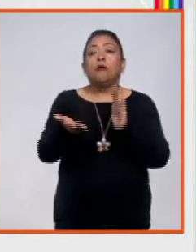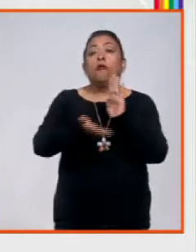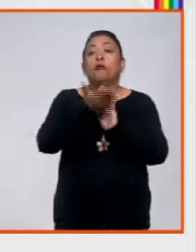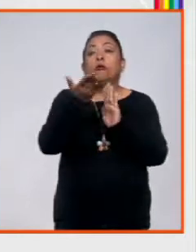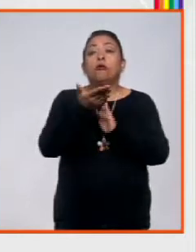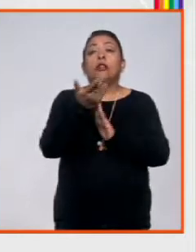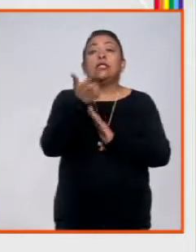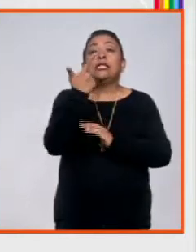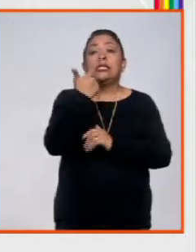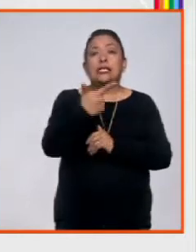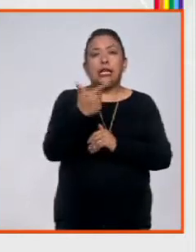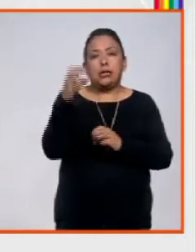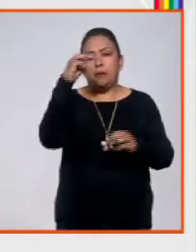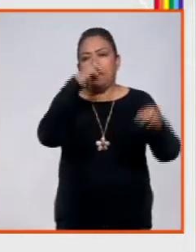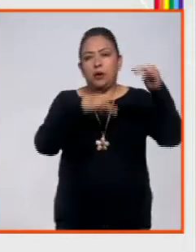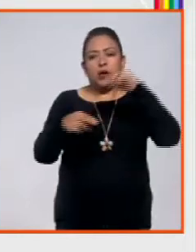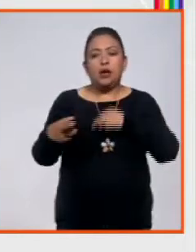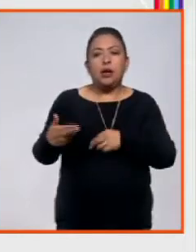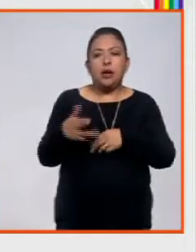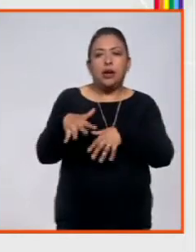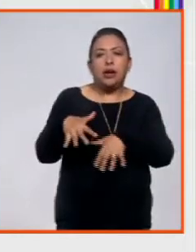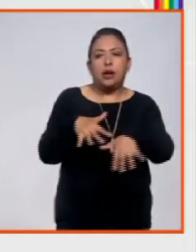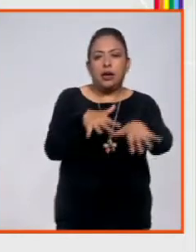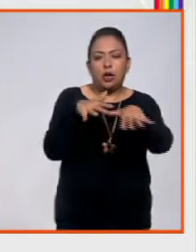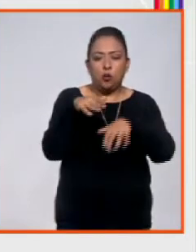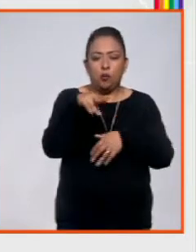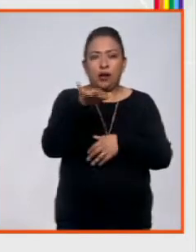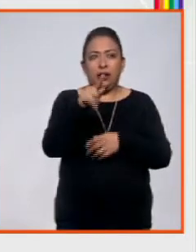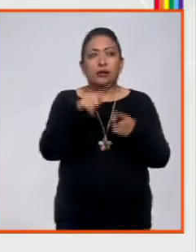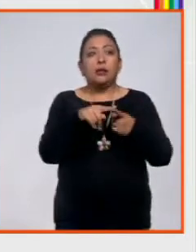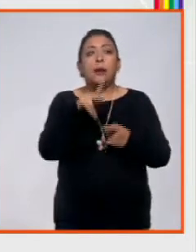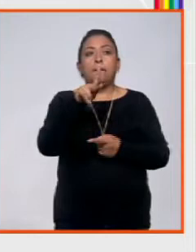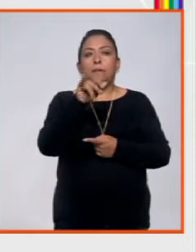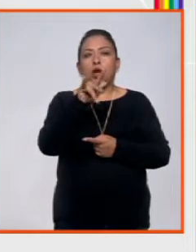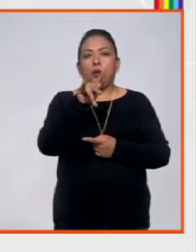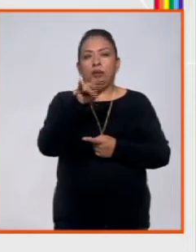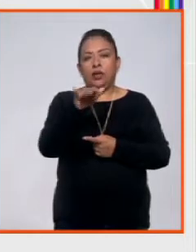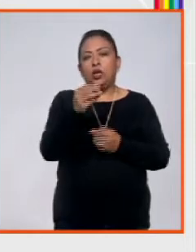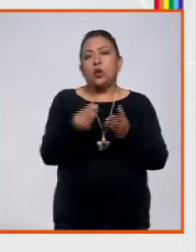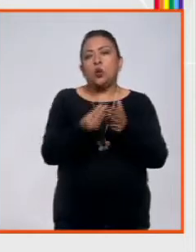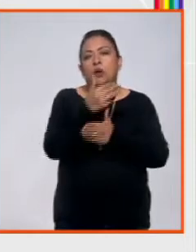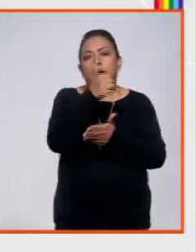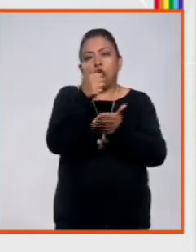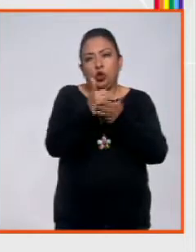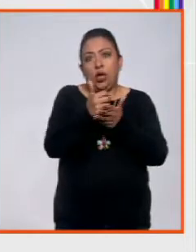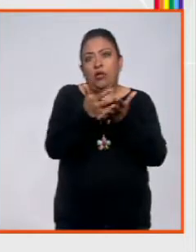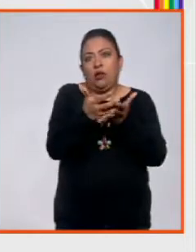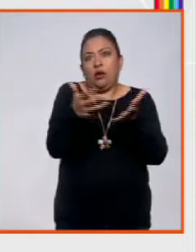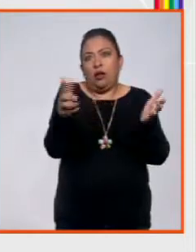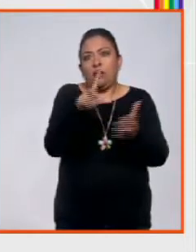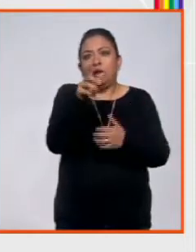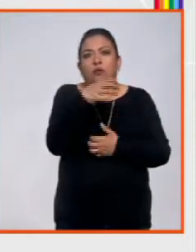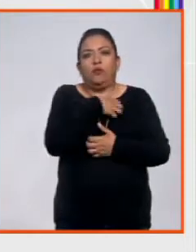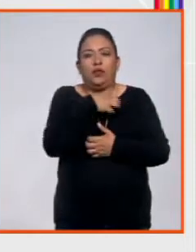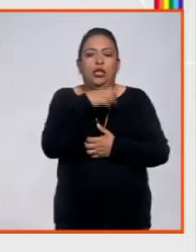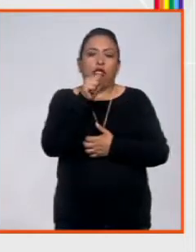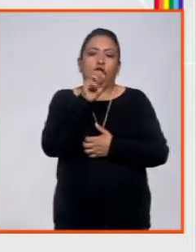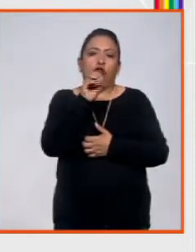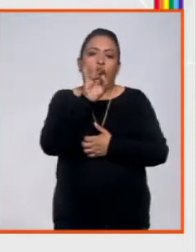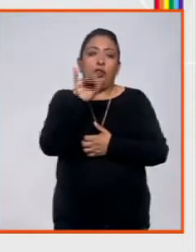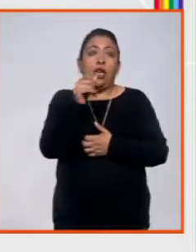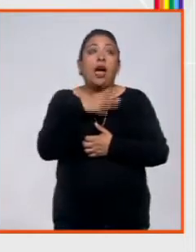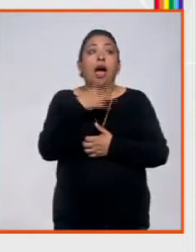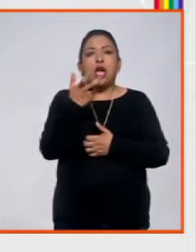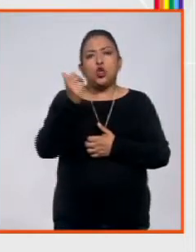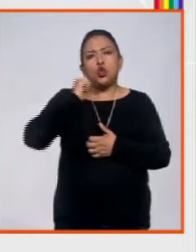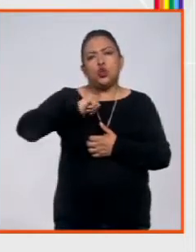alrededor de 7 colinas a orillas del río maritsa plovdiv es la segunda ciudad más grande de bulgaria después de la capital sofía y una de las